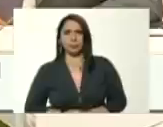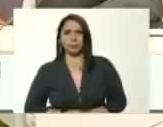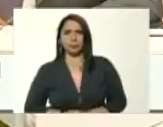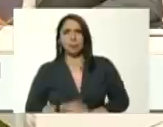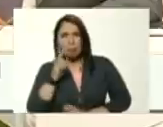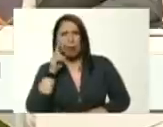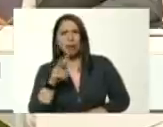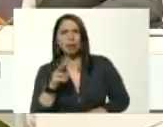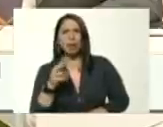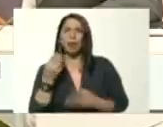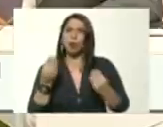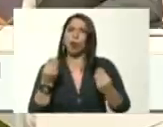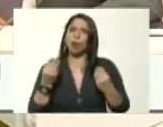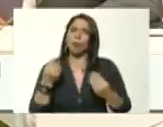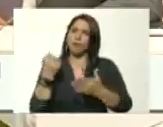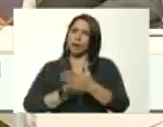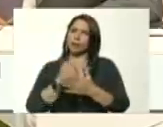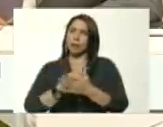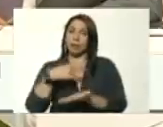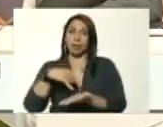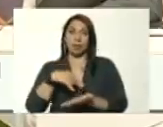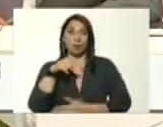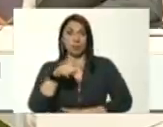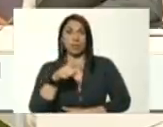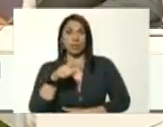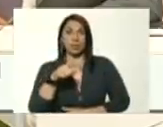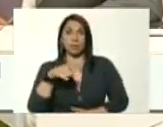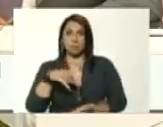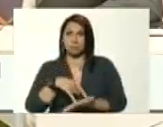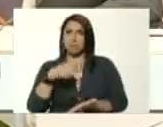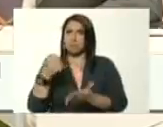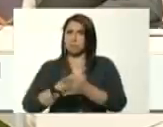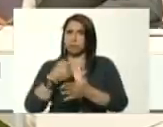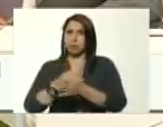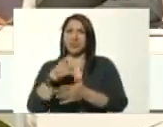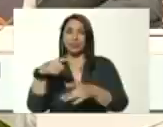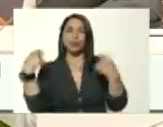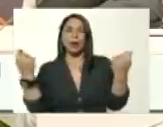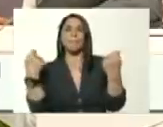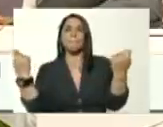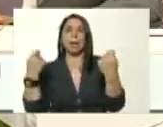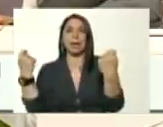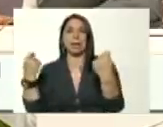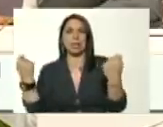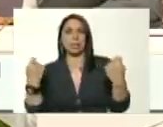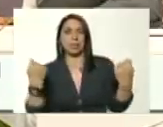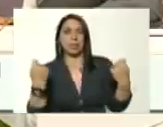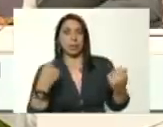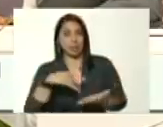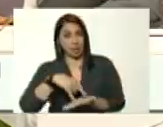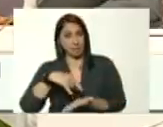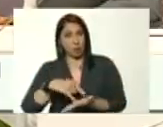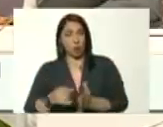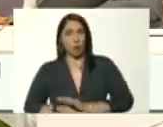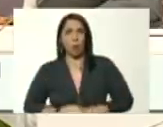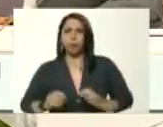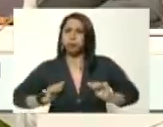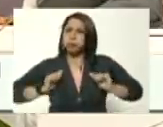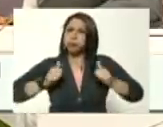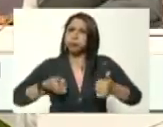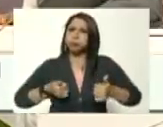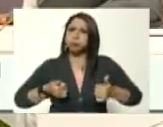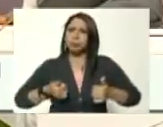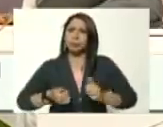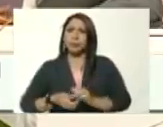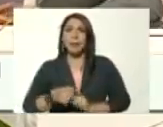batalla de carabobo que no fue una batalla como todos ustedes bien saben fue una campaña fue una campaña que inició del mismo